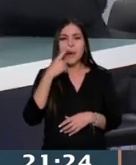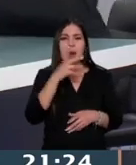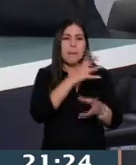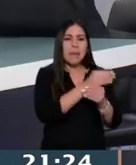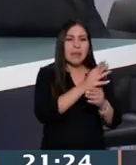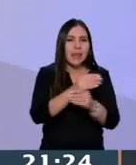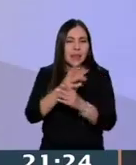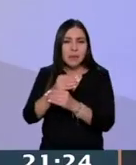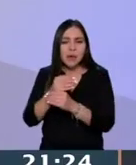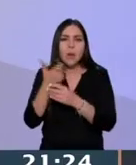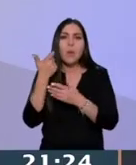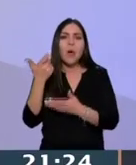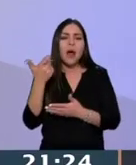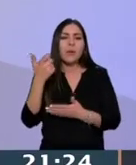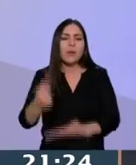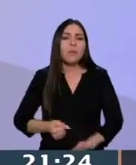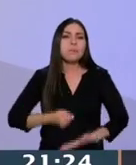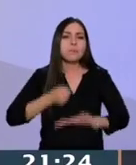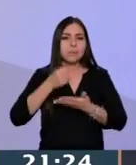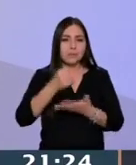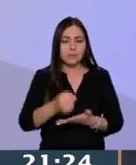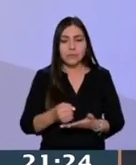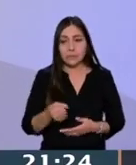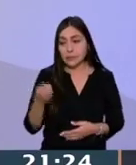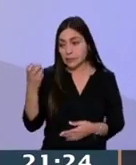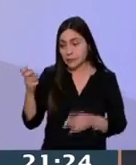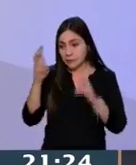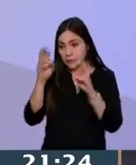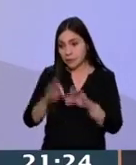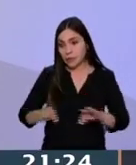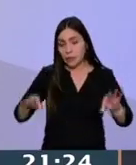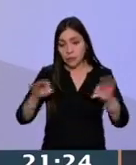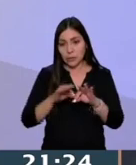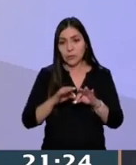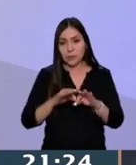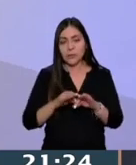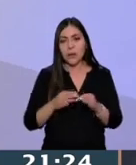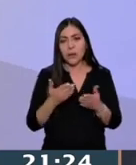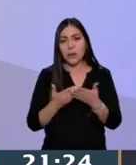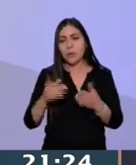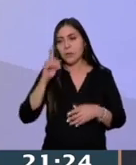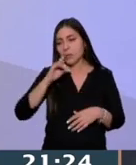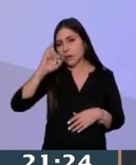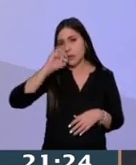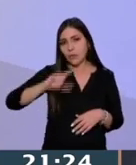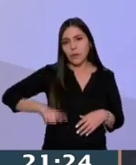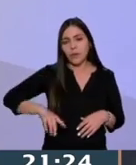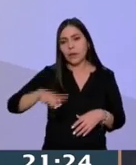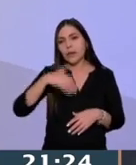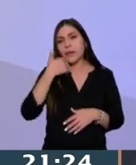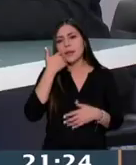importante, porque la jefa de gobierno aquí lo que está haciendo es finalmente recuperar, es muy clara al decir aquí hay una